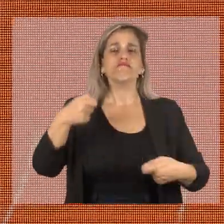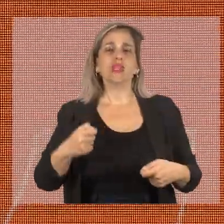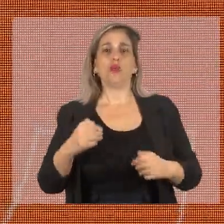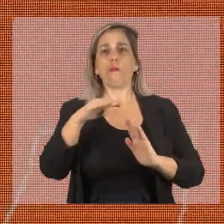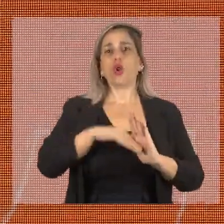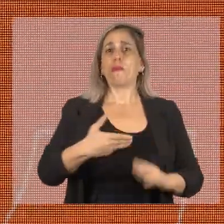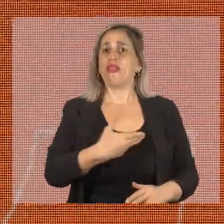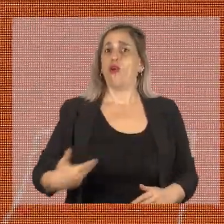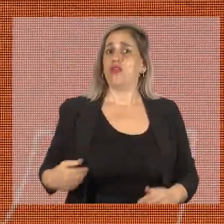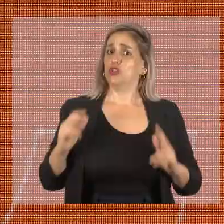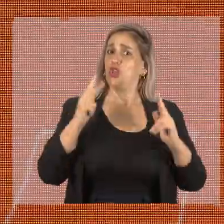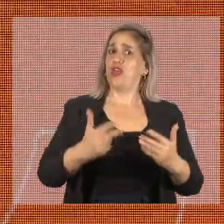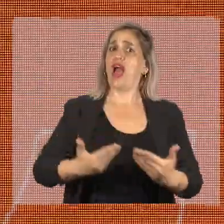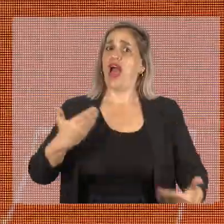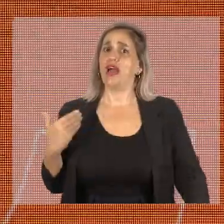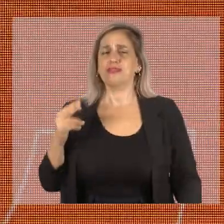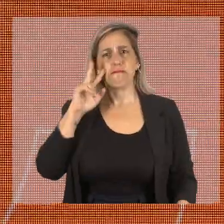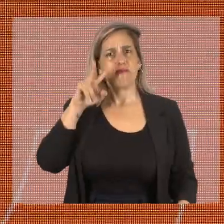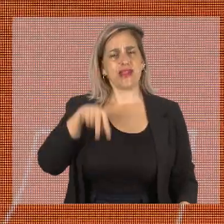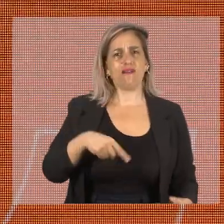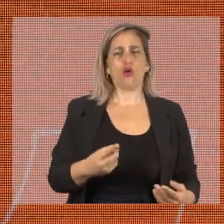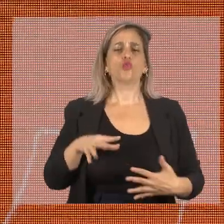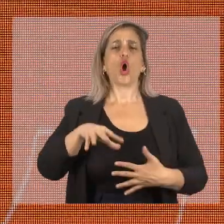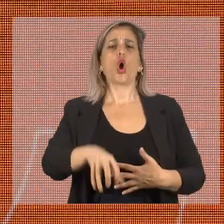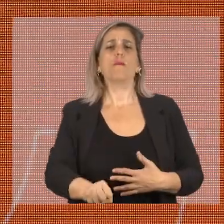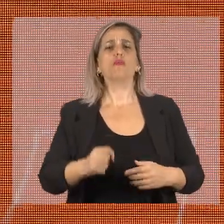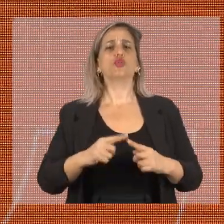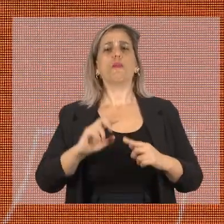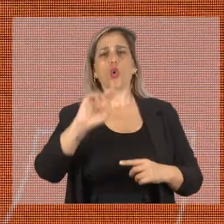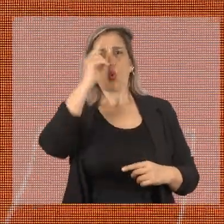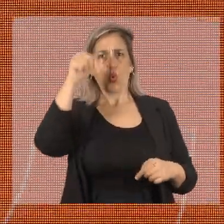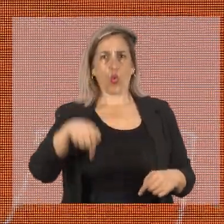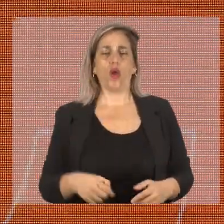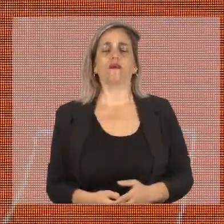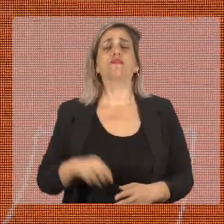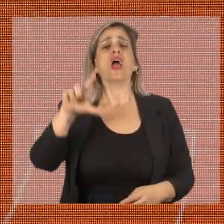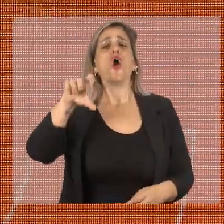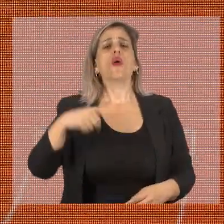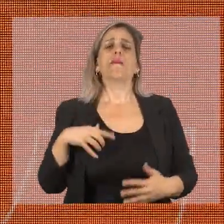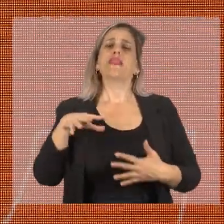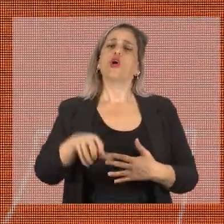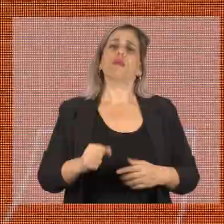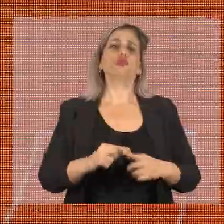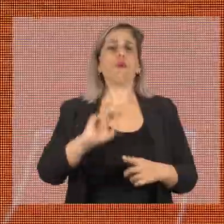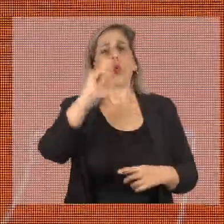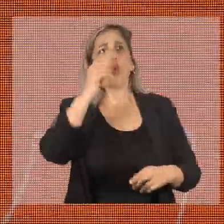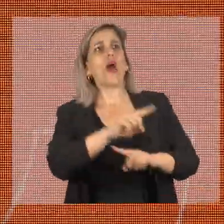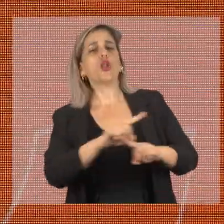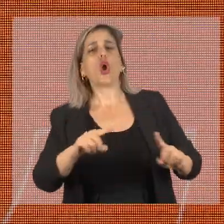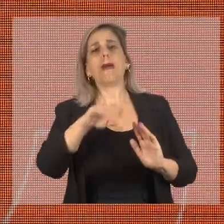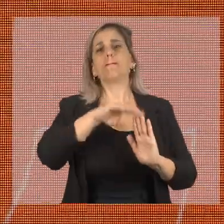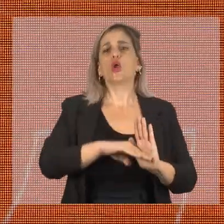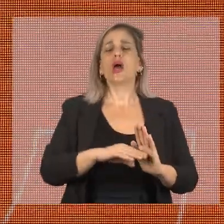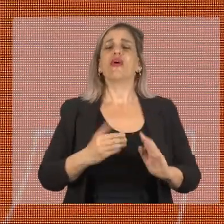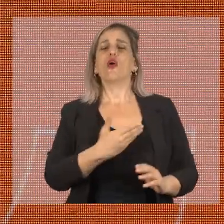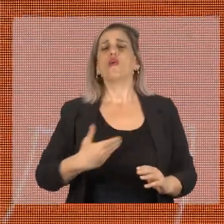un programa de gobierno que hoy revisaba más temprano, como fue el compromiso por el país. Obviamente que el compromiso por el país no es el programa